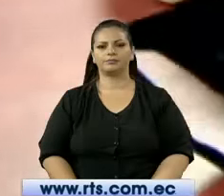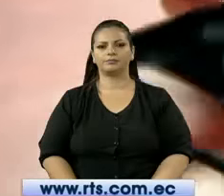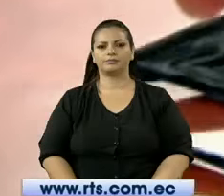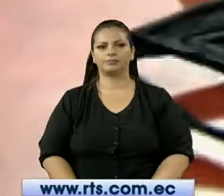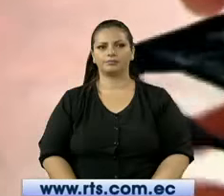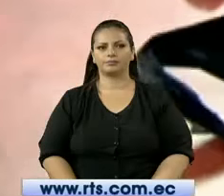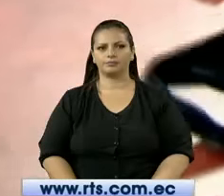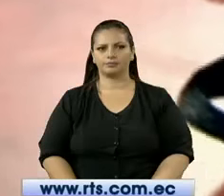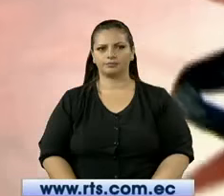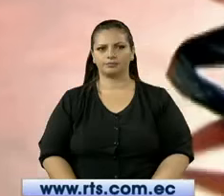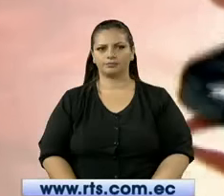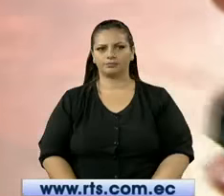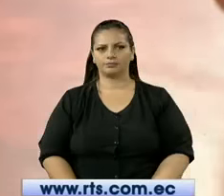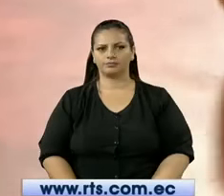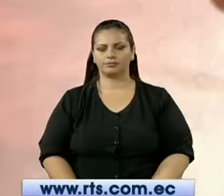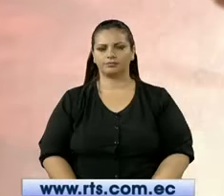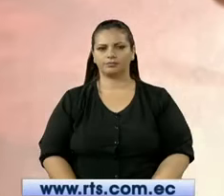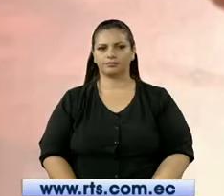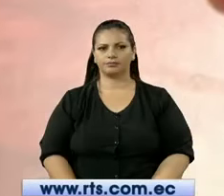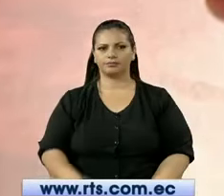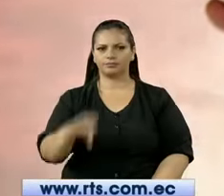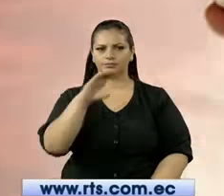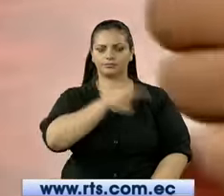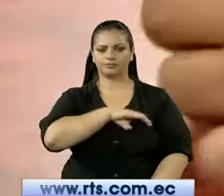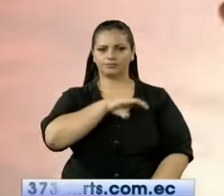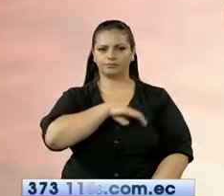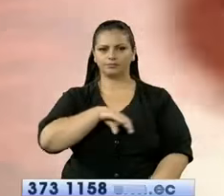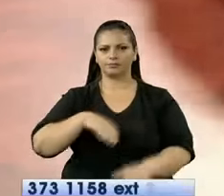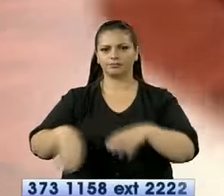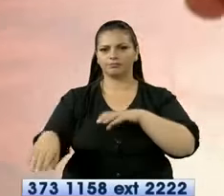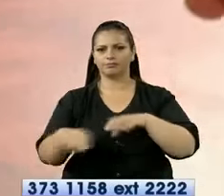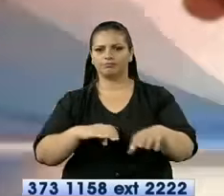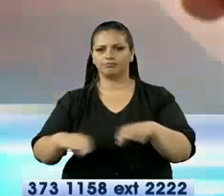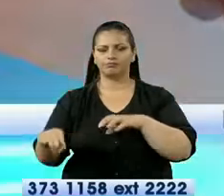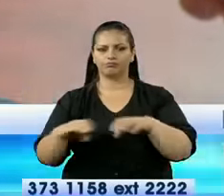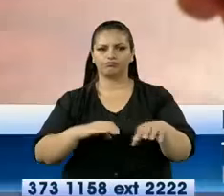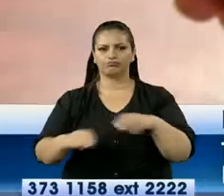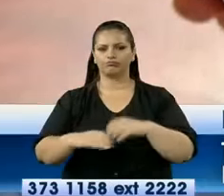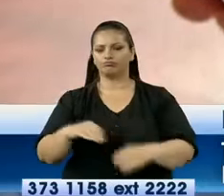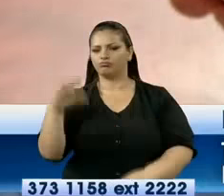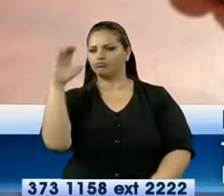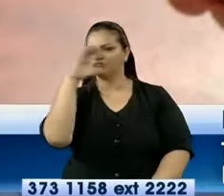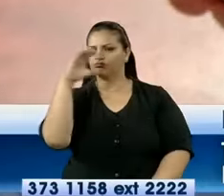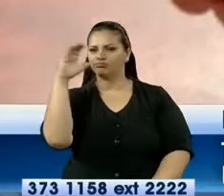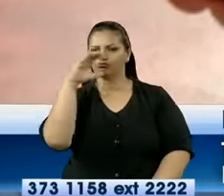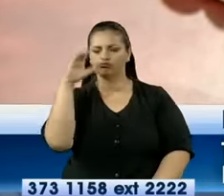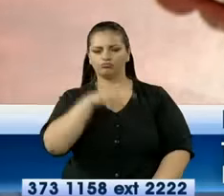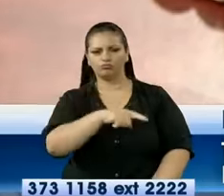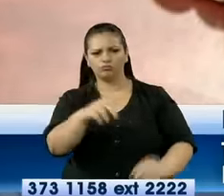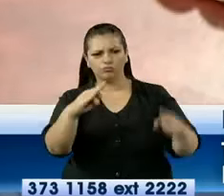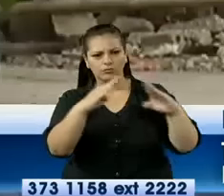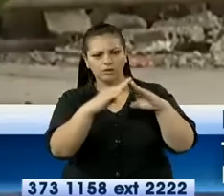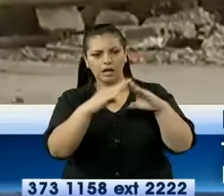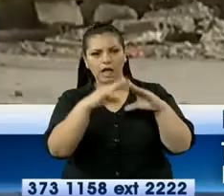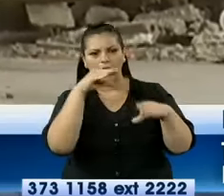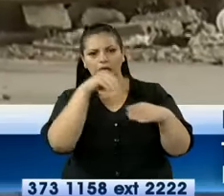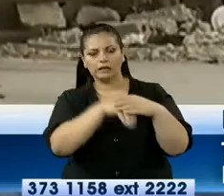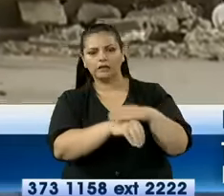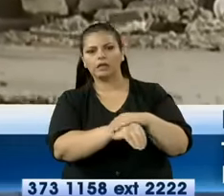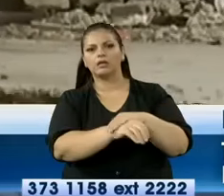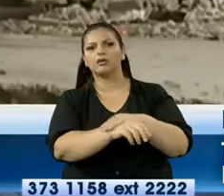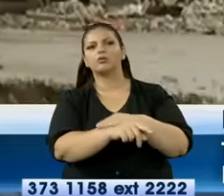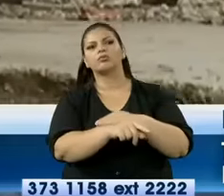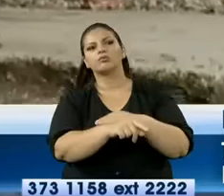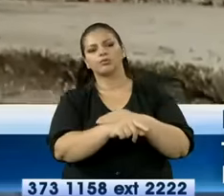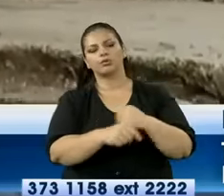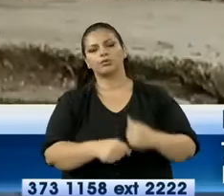Tras efectuar labores de inteligencia, la policía encontró varias cápsulas de droga, así como dinero en efectivo, en un domicilio ubicado